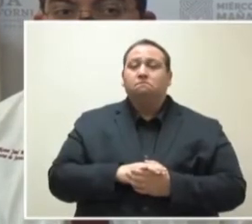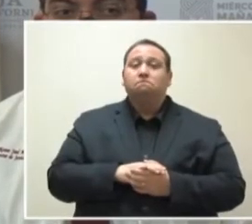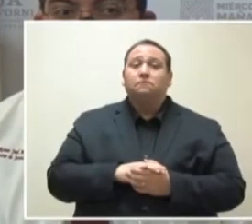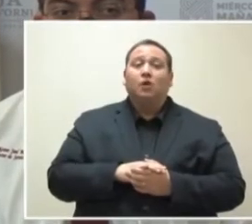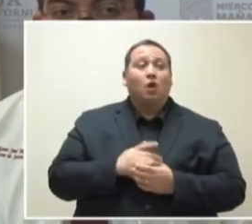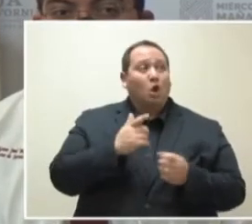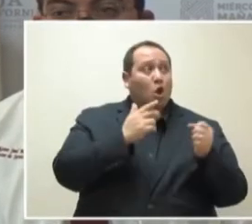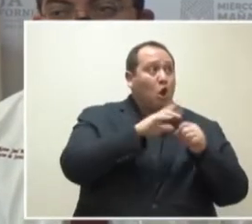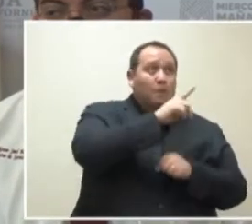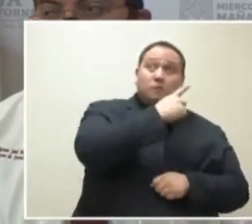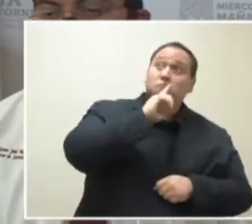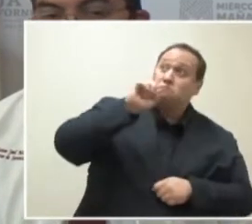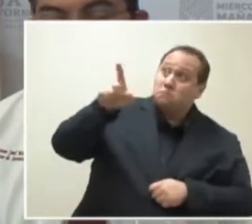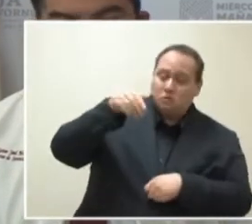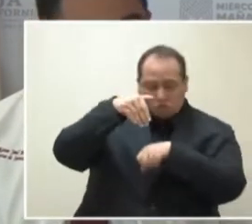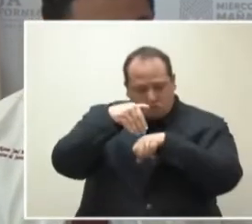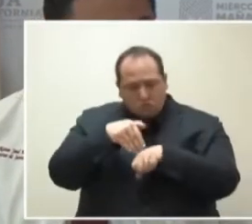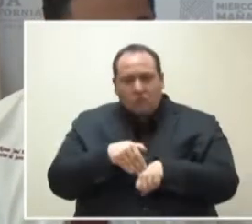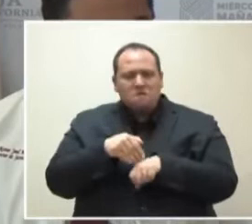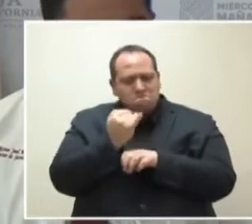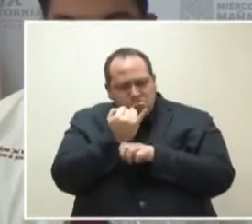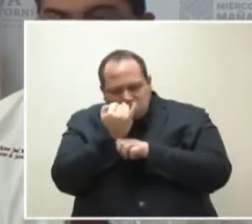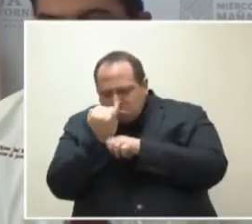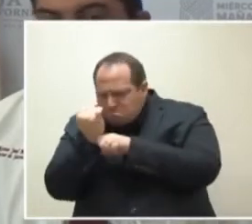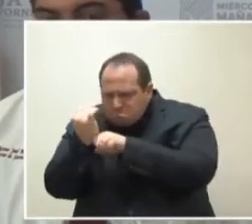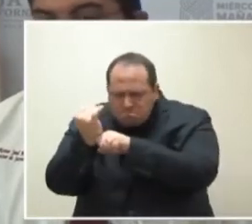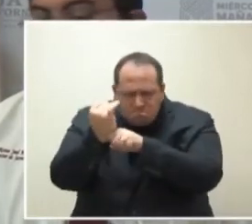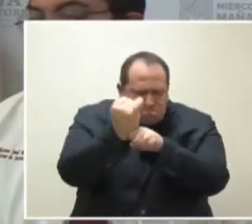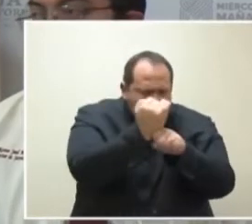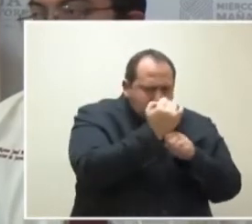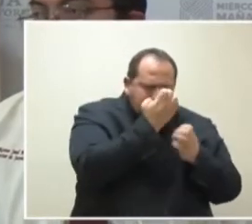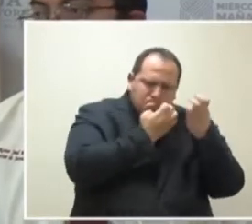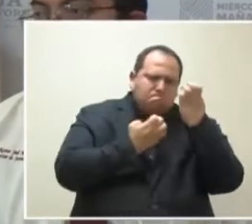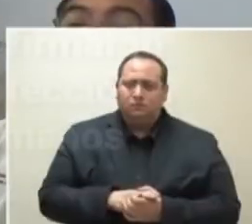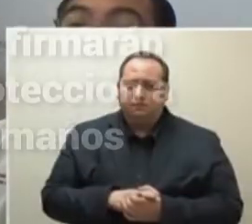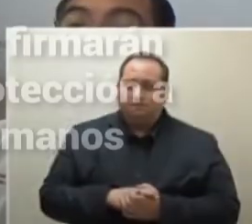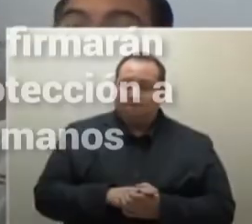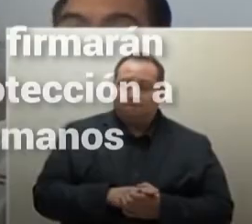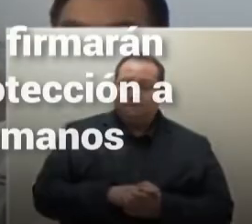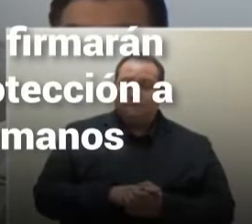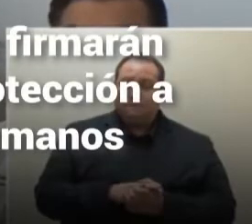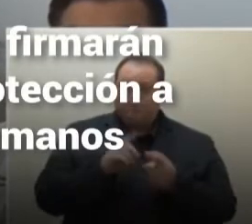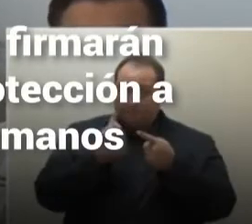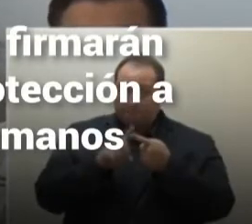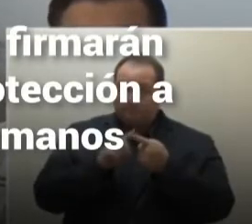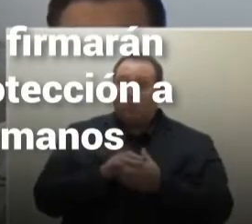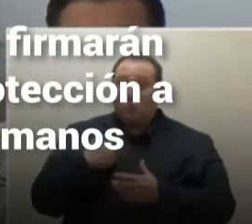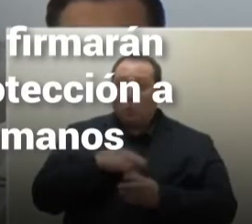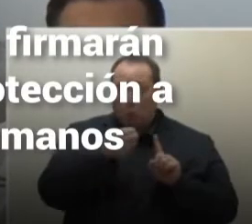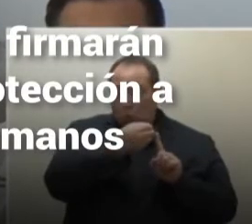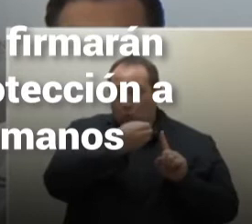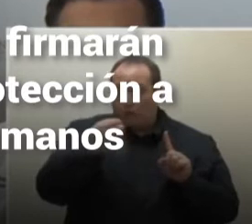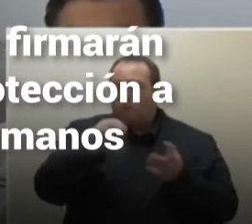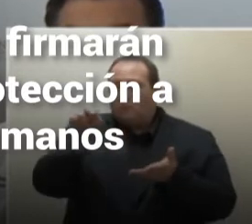de la gobernadora del estado, que se agoten y se sigan todas las líneas posibles de investigación. Estamos en proceso de la